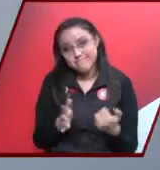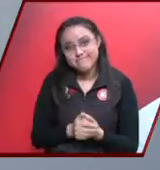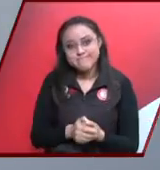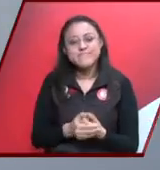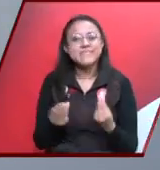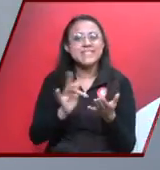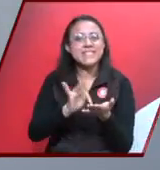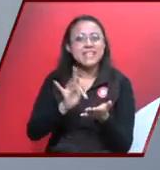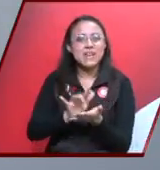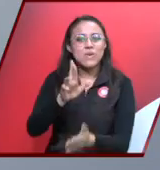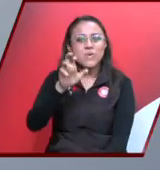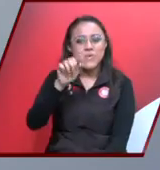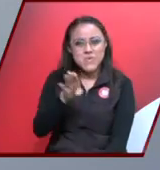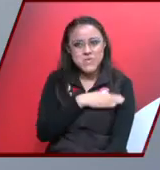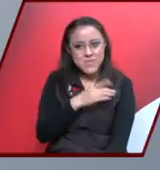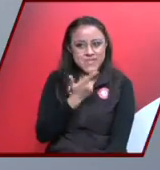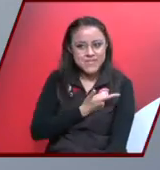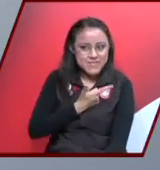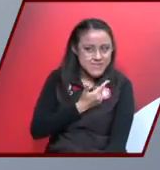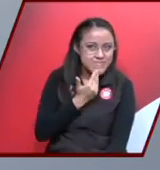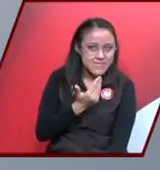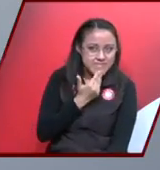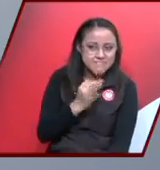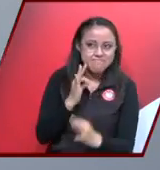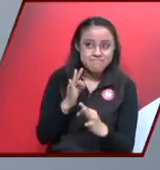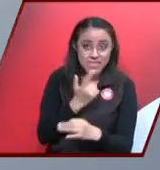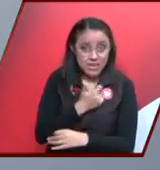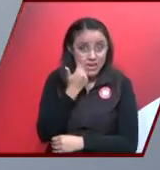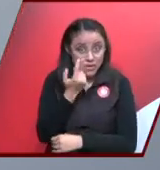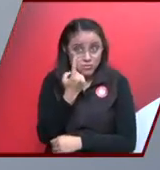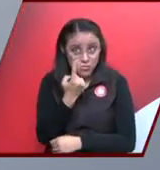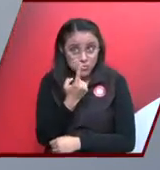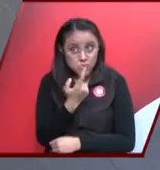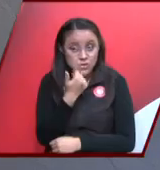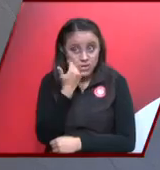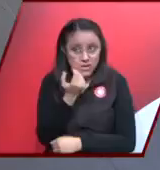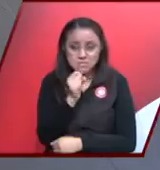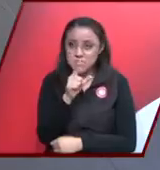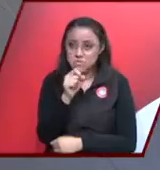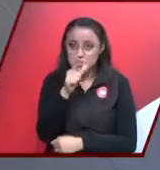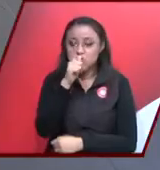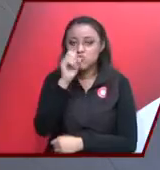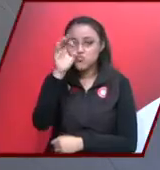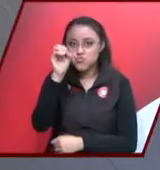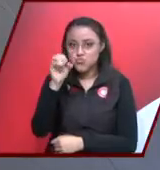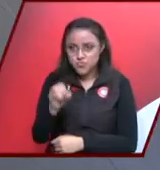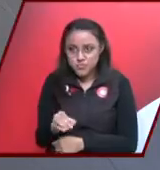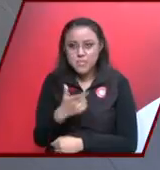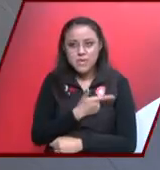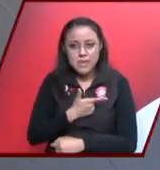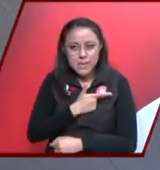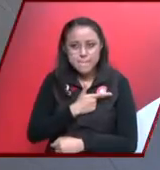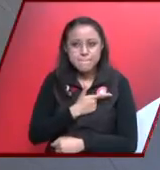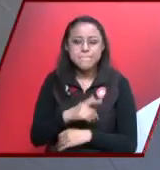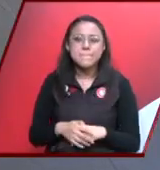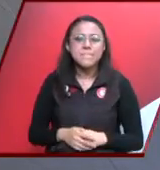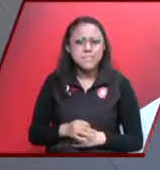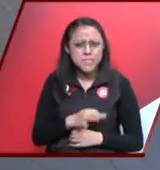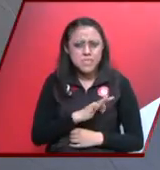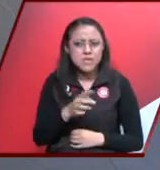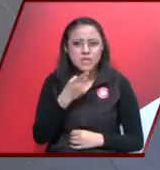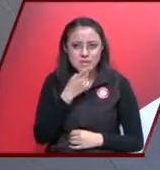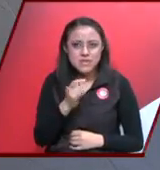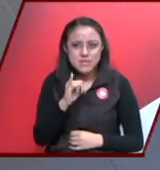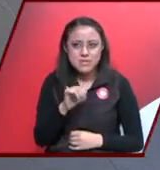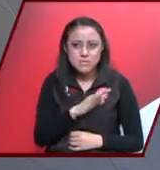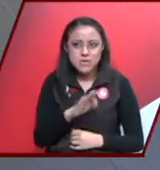gracias, Urbano. No, no. Está padre tu semáforo, ¿eh? Está padrísimo, ¿no? ¿Quiere uno? Combina con tu casco. Con mi casco. ¿Qué le parece? Échalo a andar.